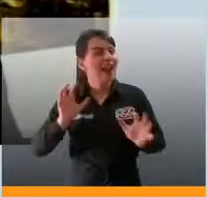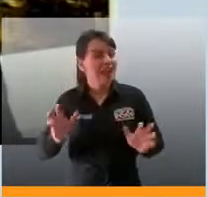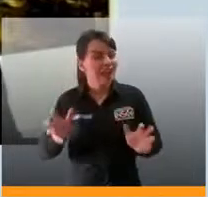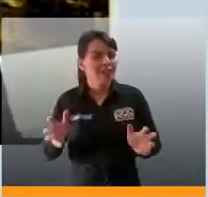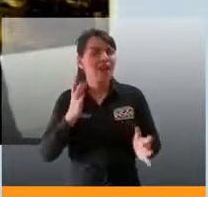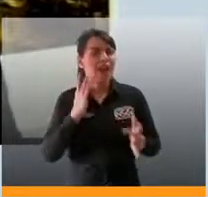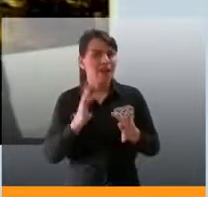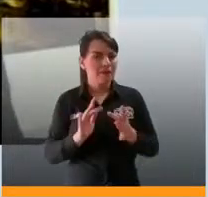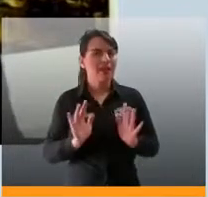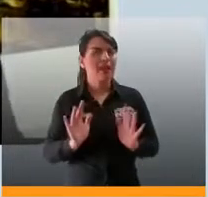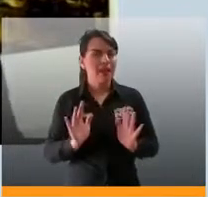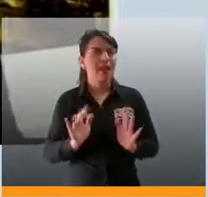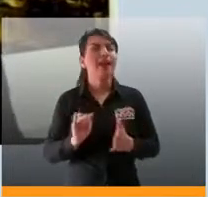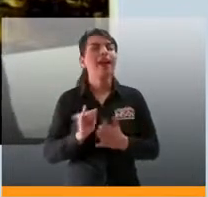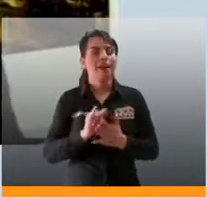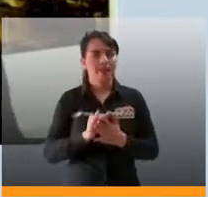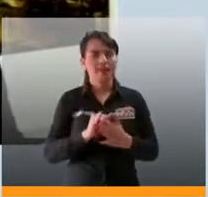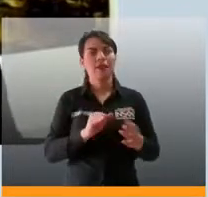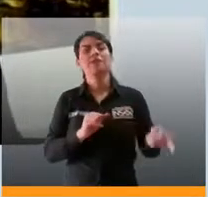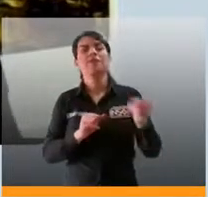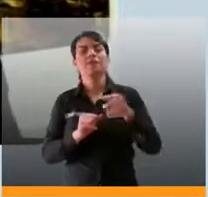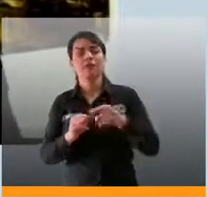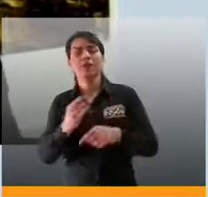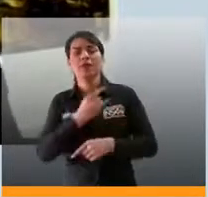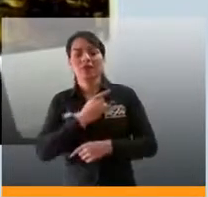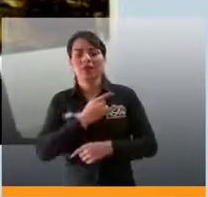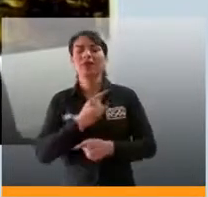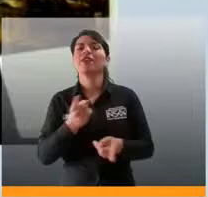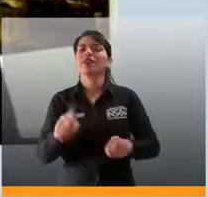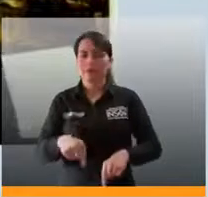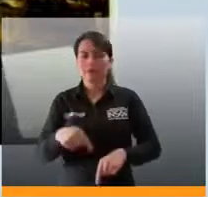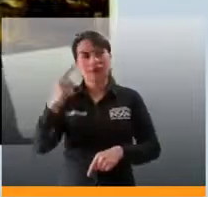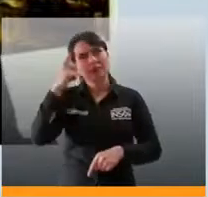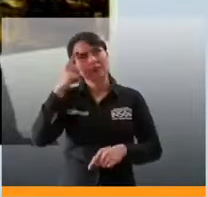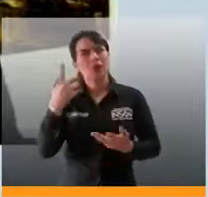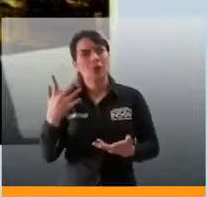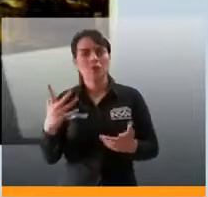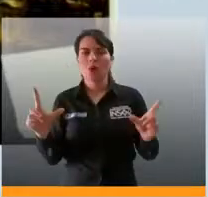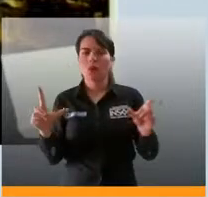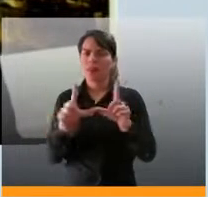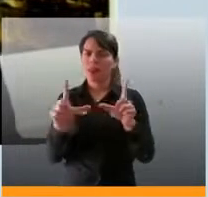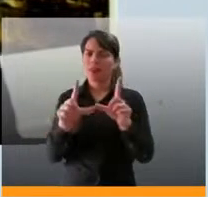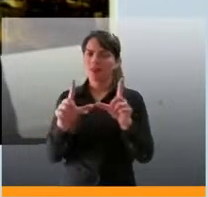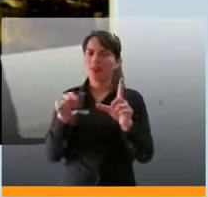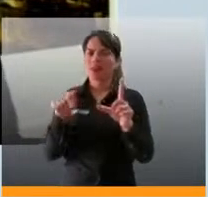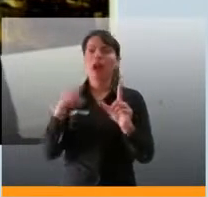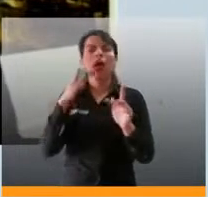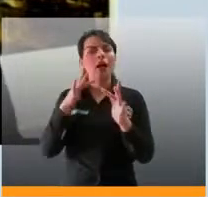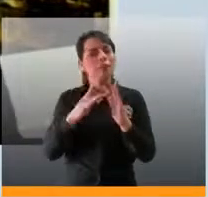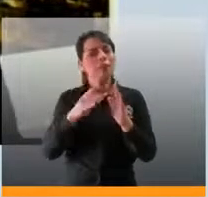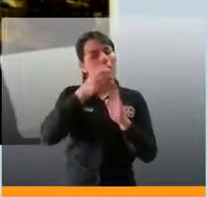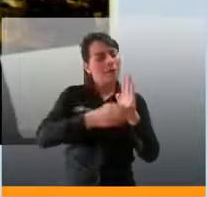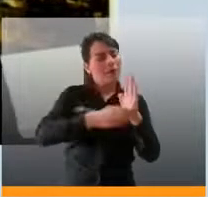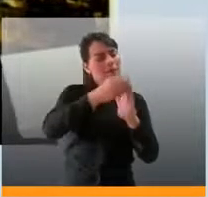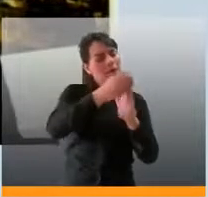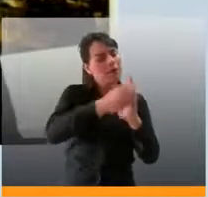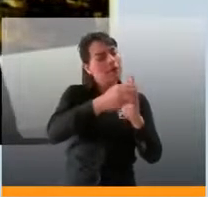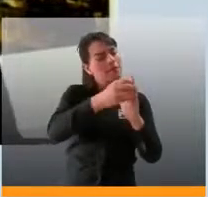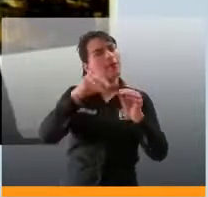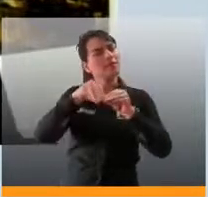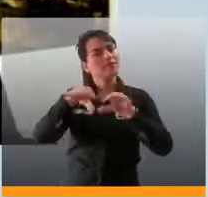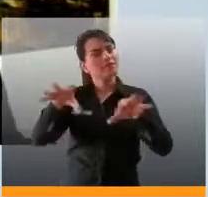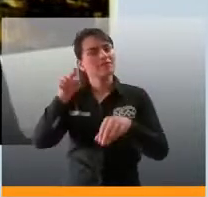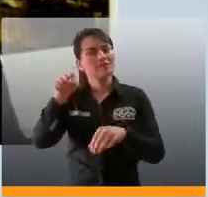igual manera hicimos con UNIPAS Innovadora, que era a través de televisión, hacer módulos que permitieran a